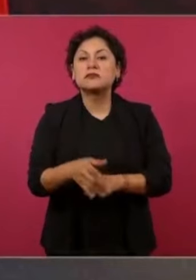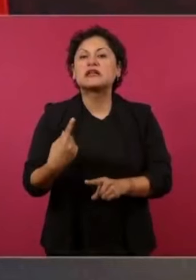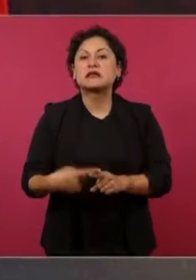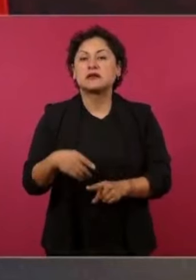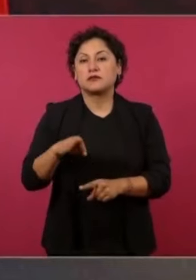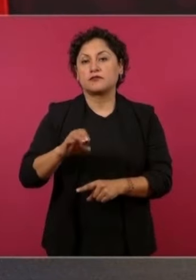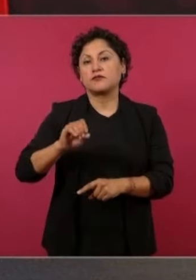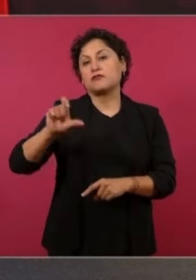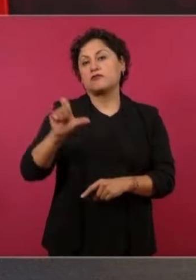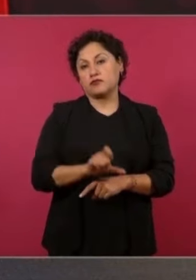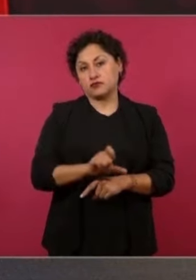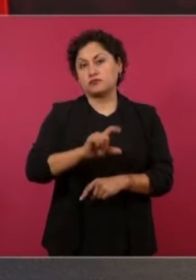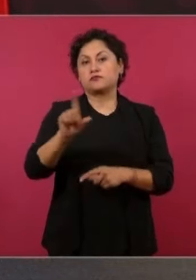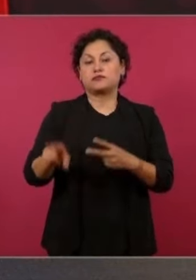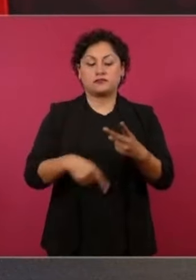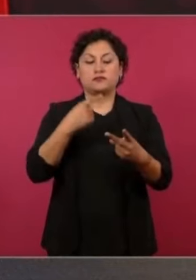López Obrador,